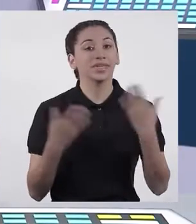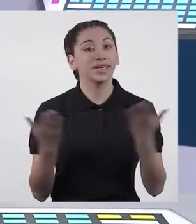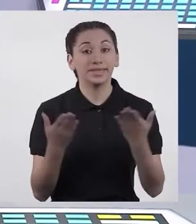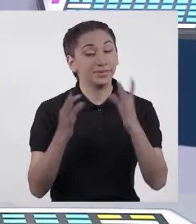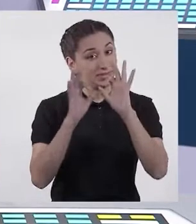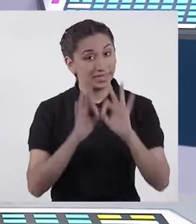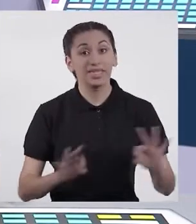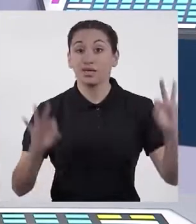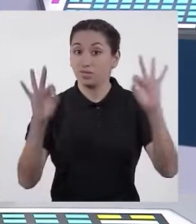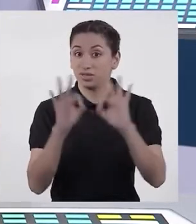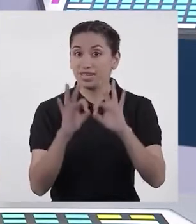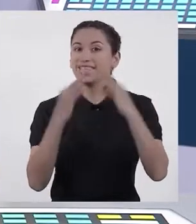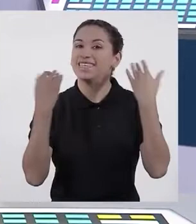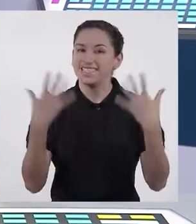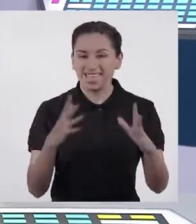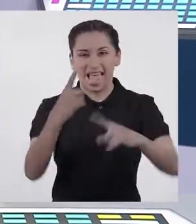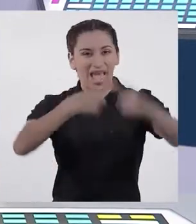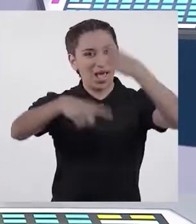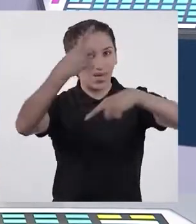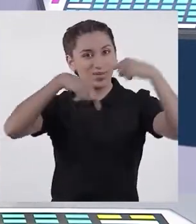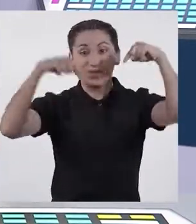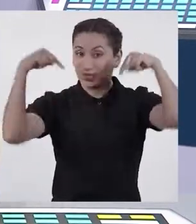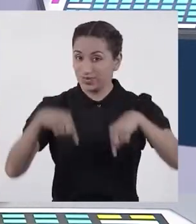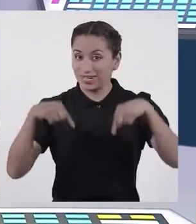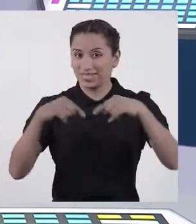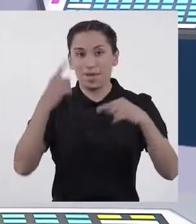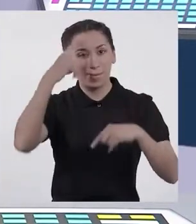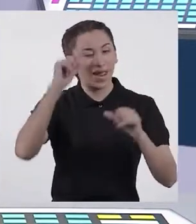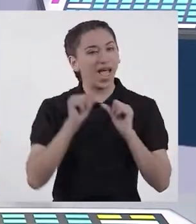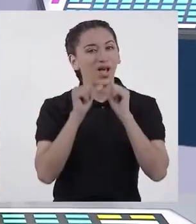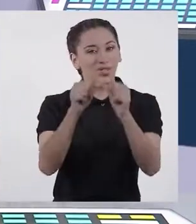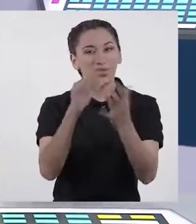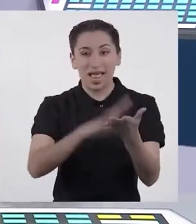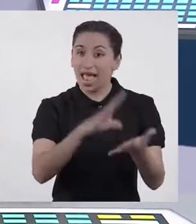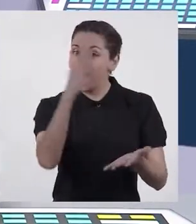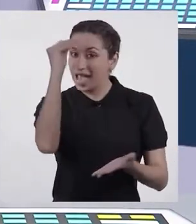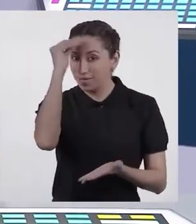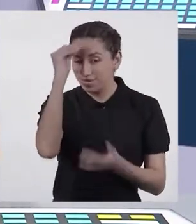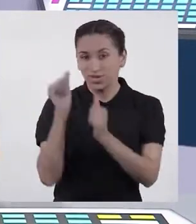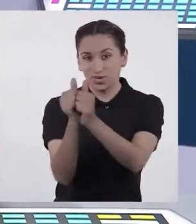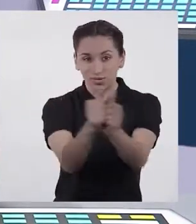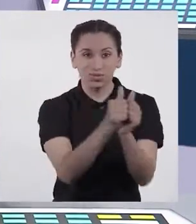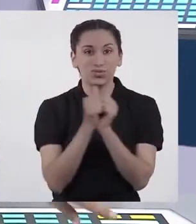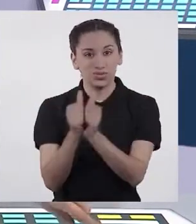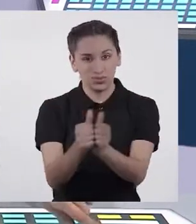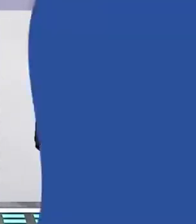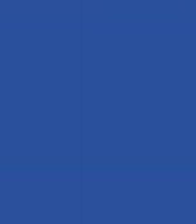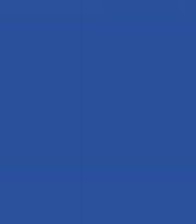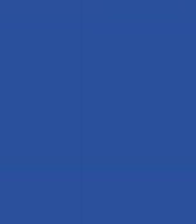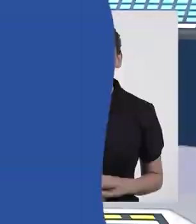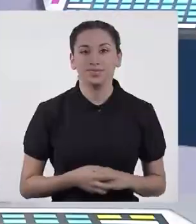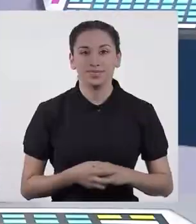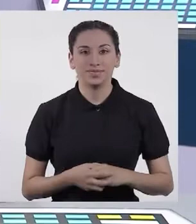Lo importante es que ya estamos de vuelta para seguir aprendiendo